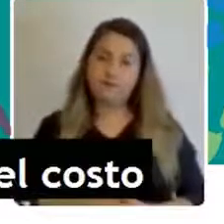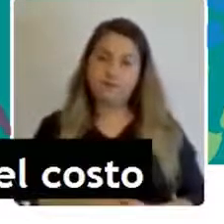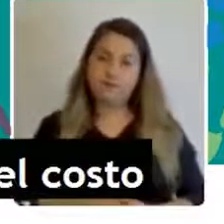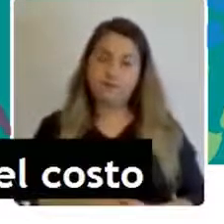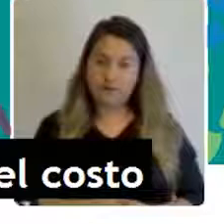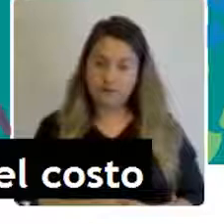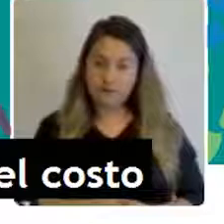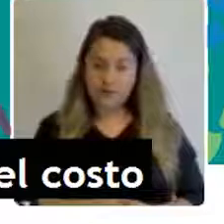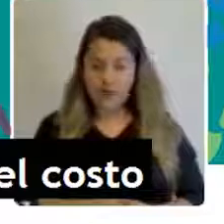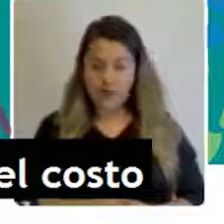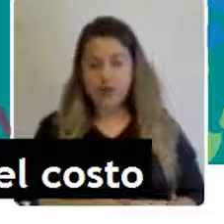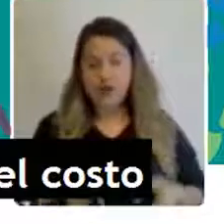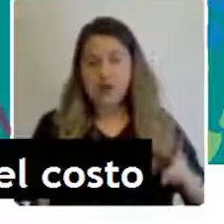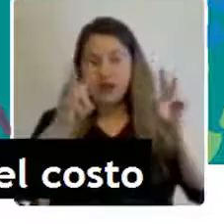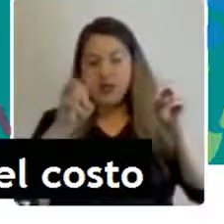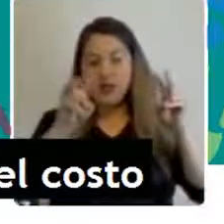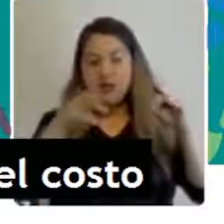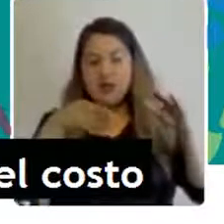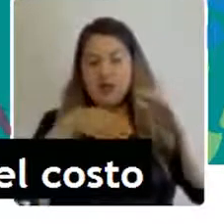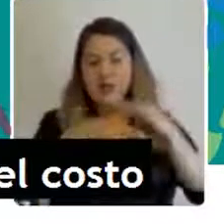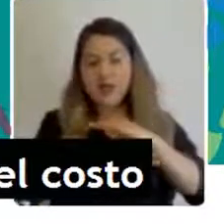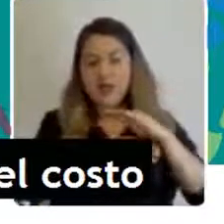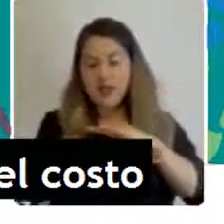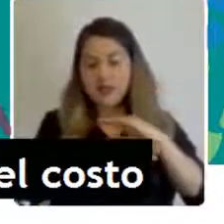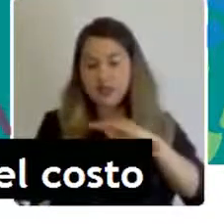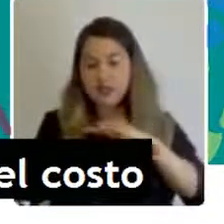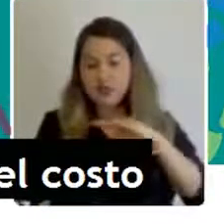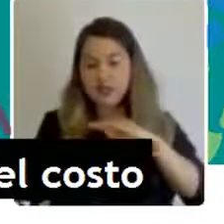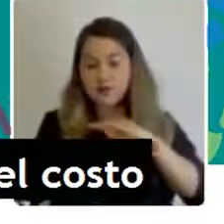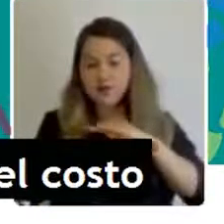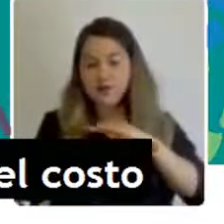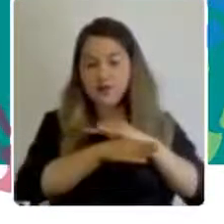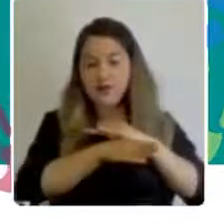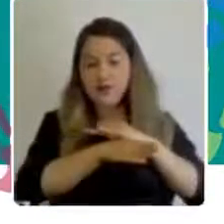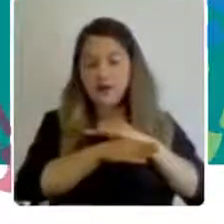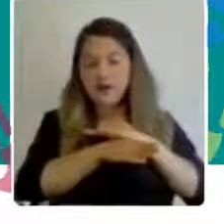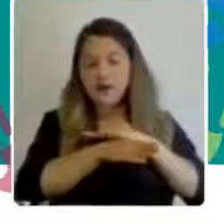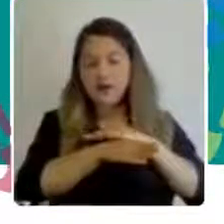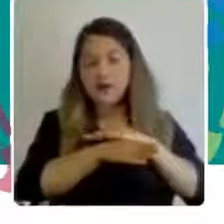El acceso sustentable puede ser difícil por el costo.